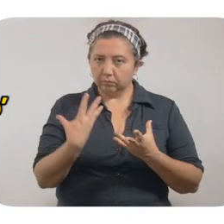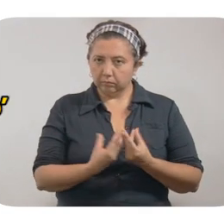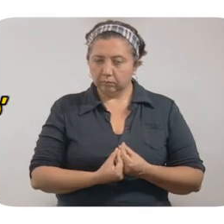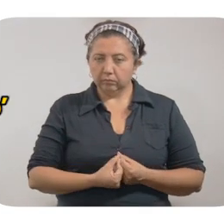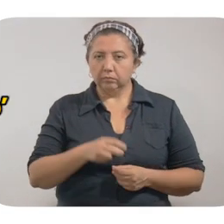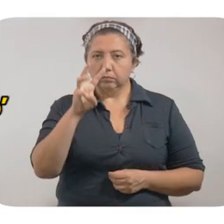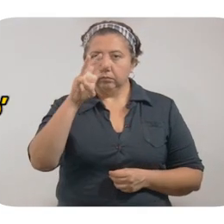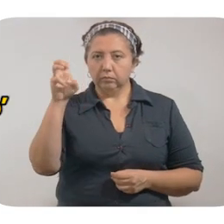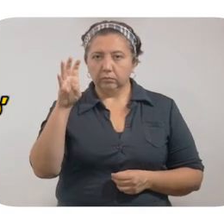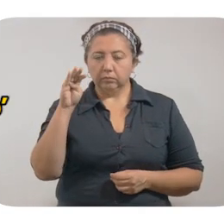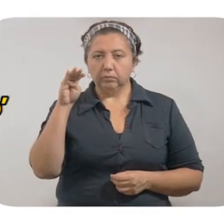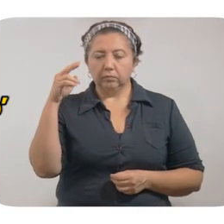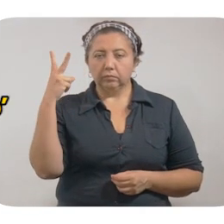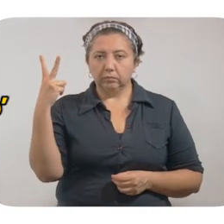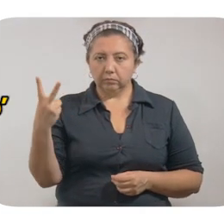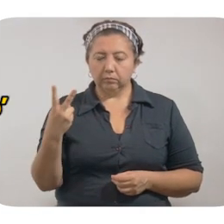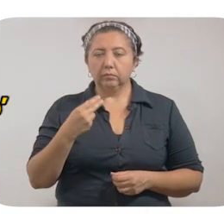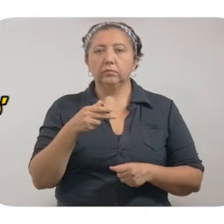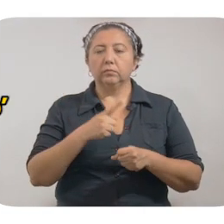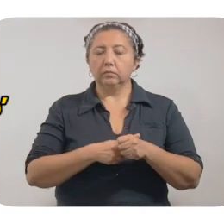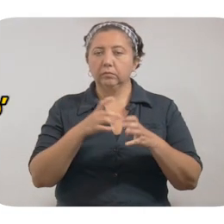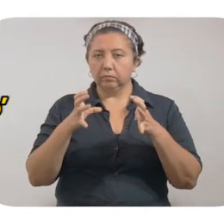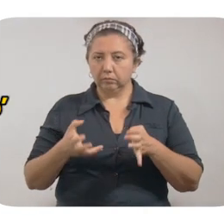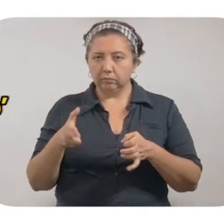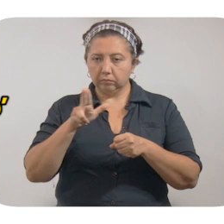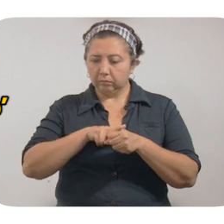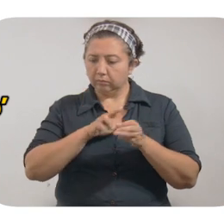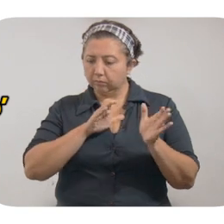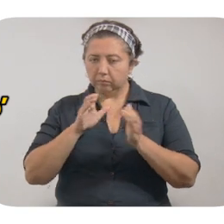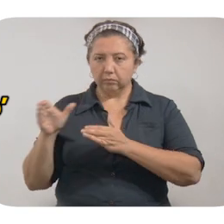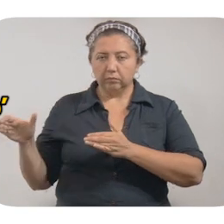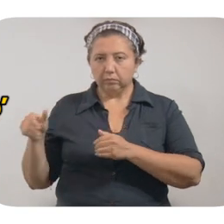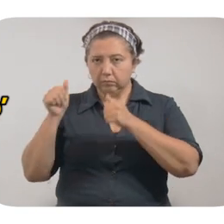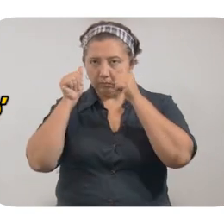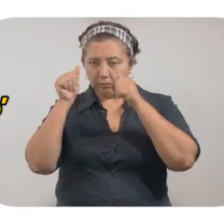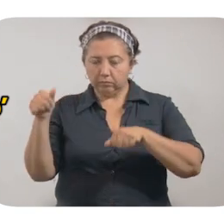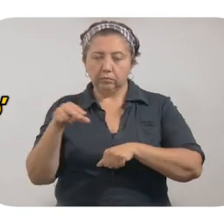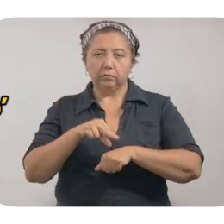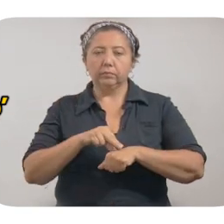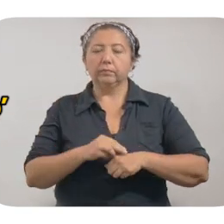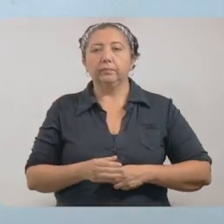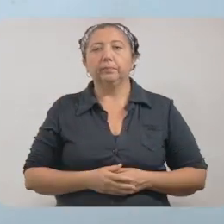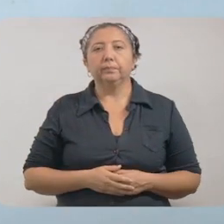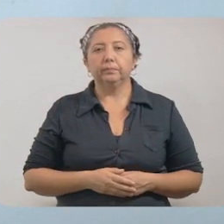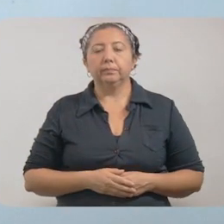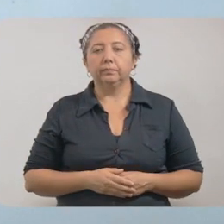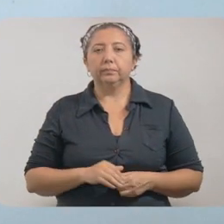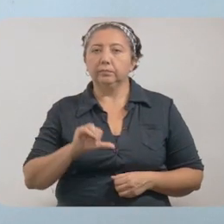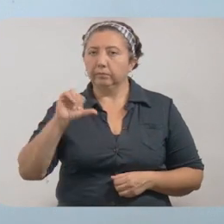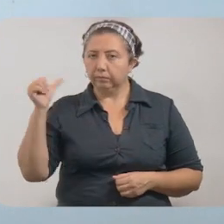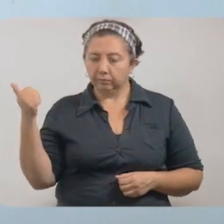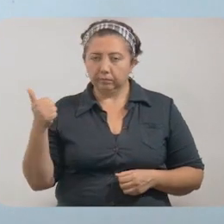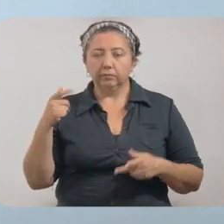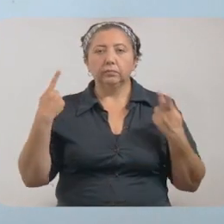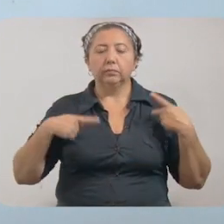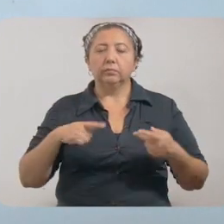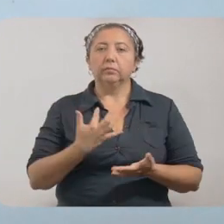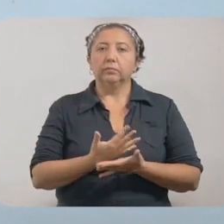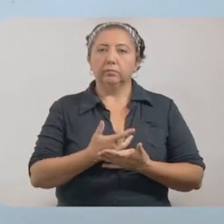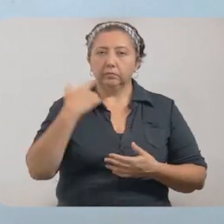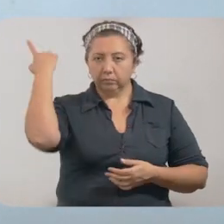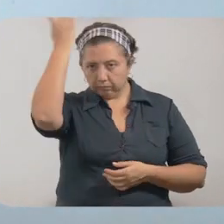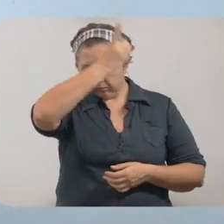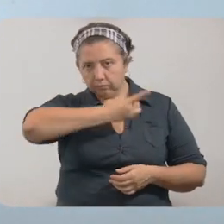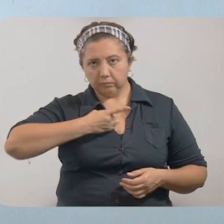mencionamos, 392 de los casos positivos están en hospitales públicos y en aislamiento total. Hay otros pacientes hospitalizados